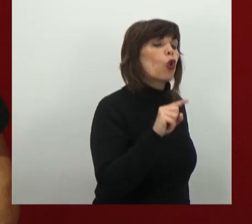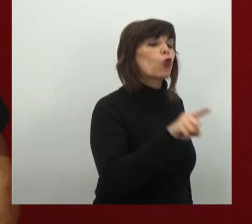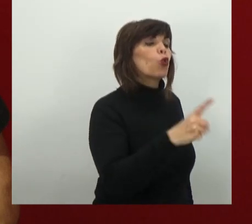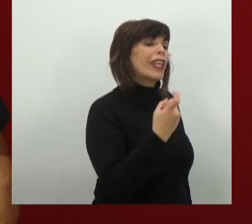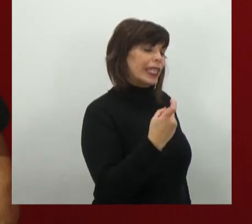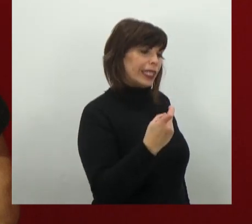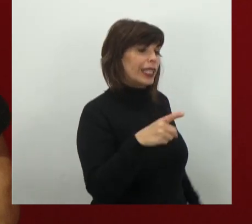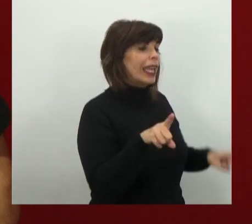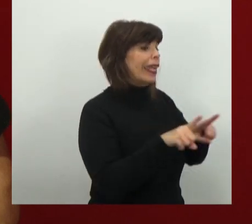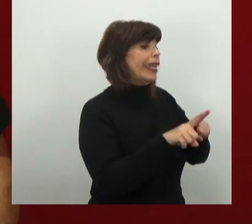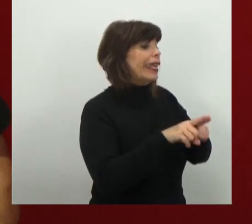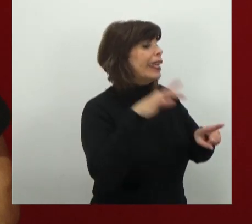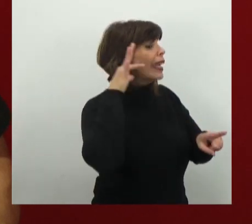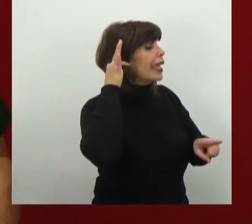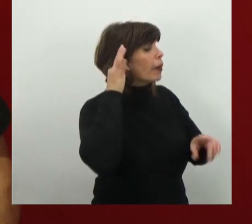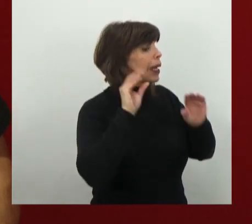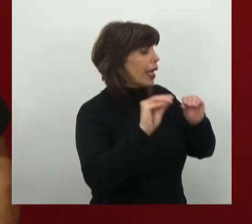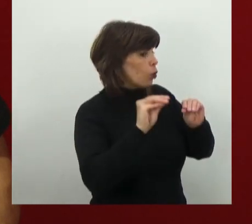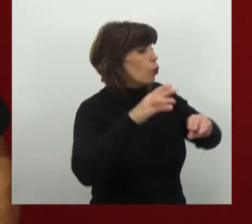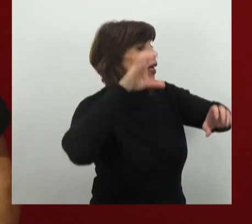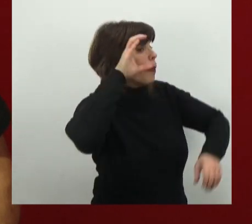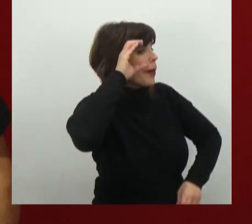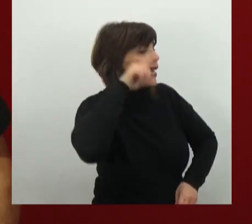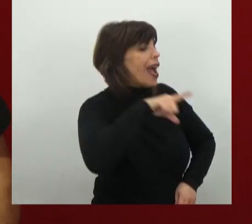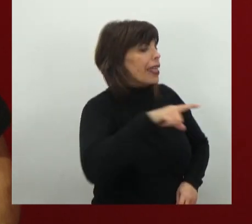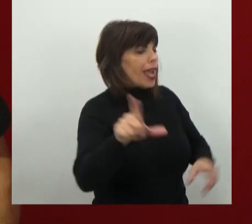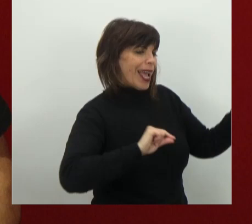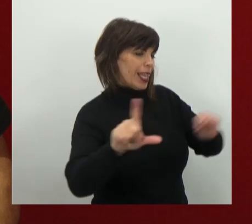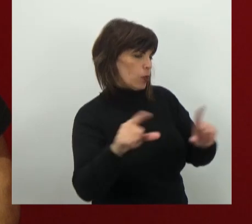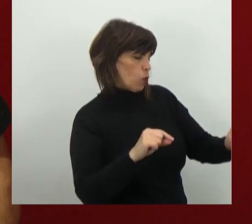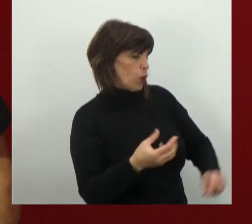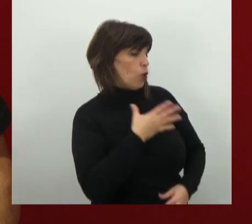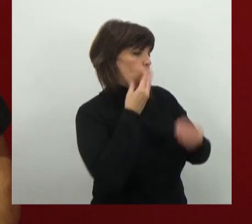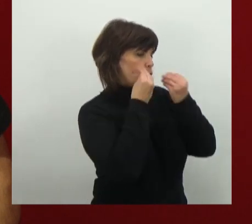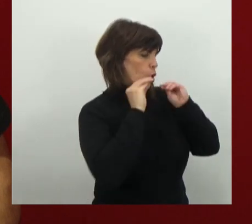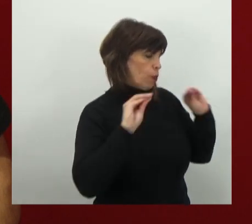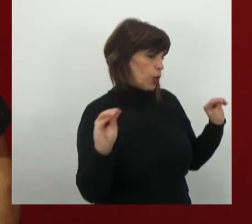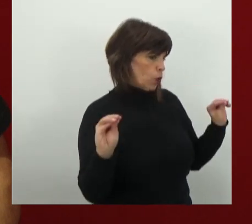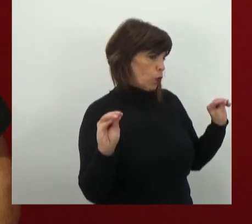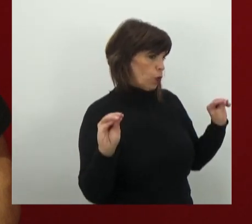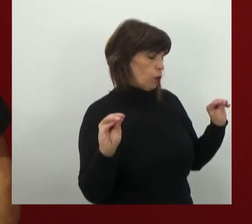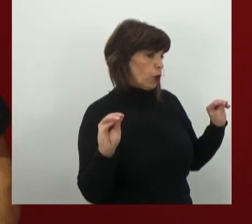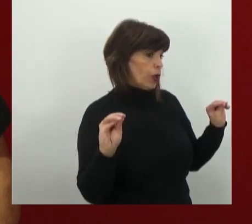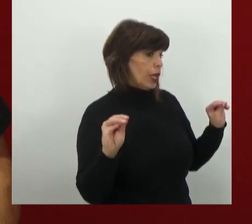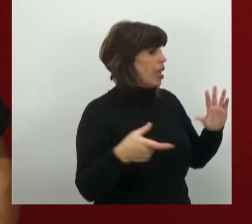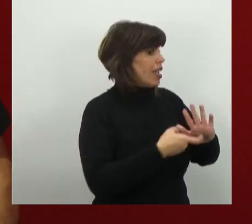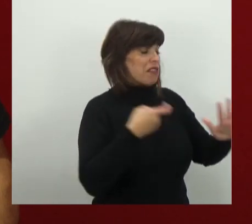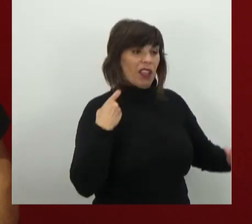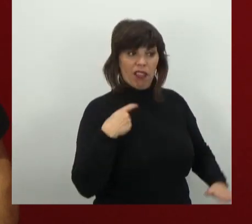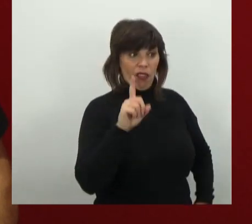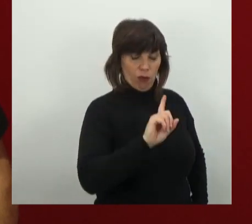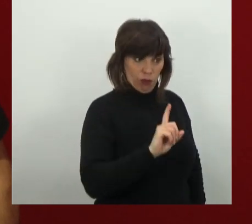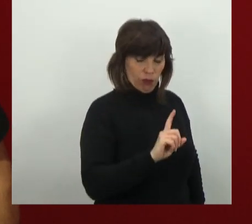hermana, ha escogido la buena parte, la cual no le será